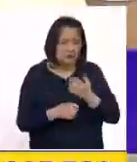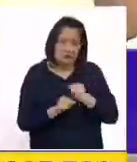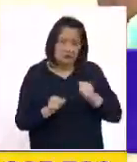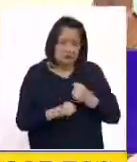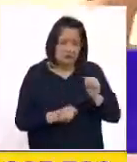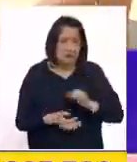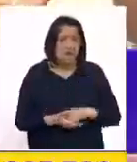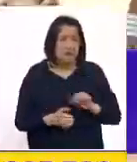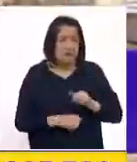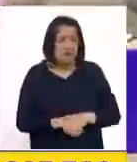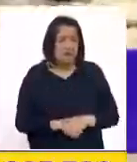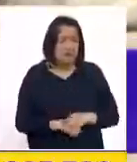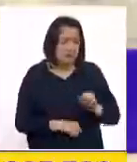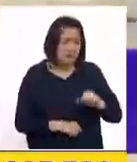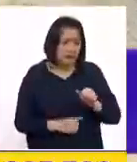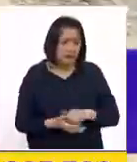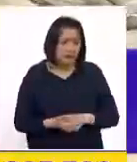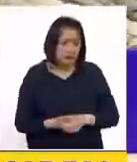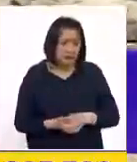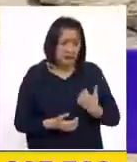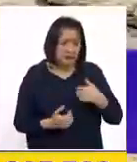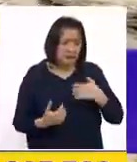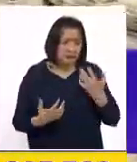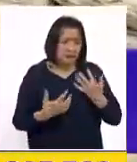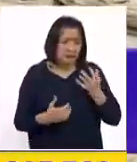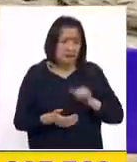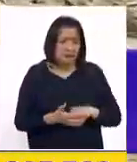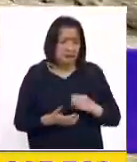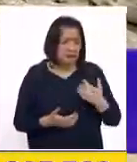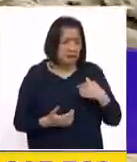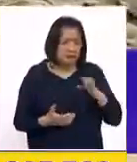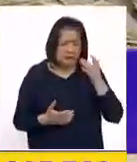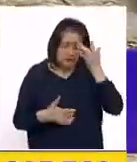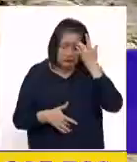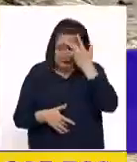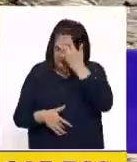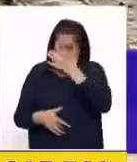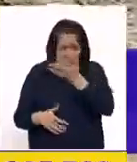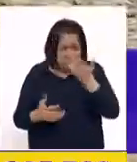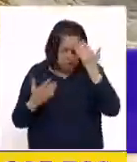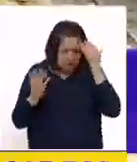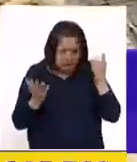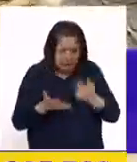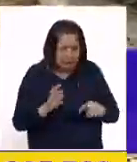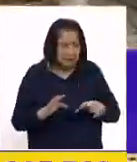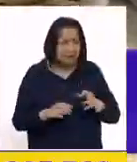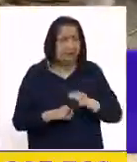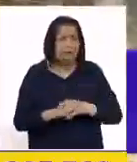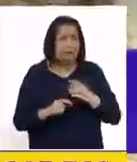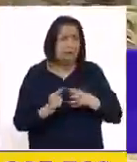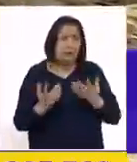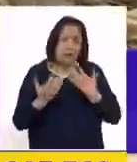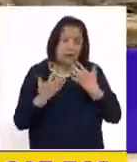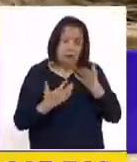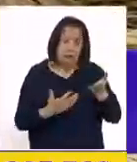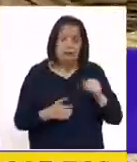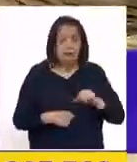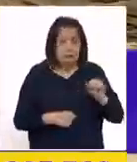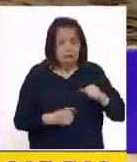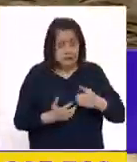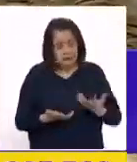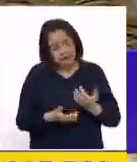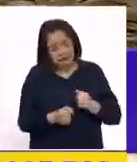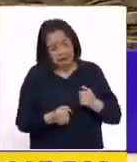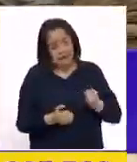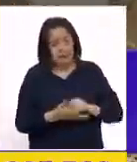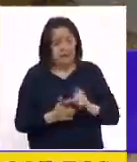salvado. Sí, ha sido desesperante, porque uno y otro estaban enfermos, no sabemos qué hacer, señorita. Pero a tiempo, gracias a Dios, le hemos atendido y ya